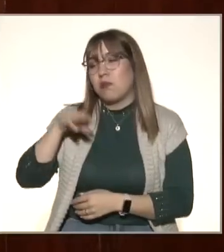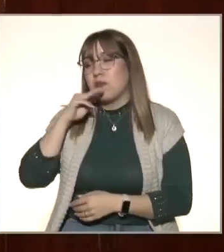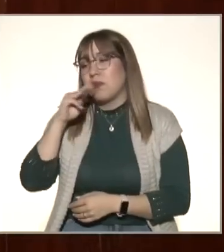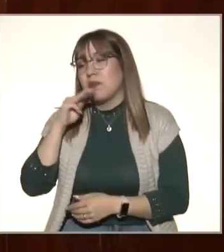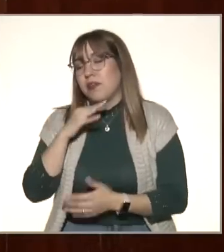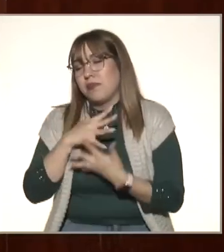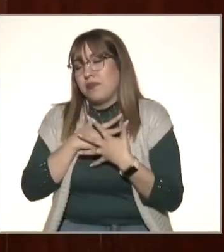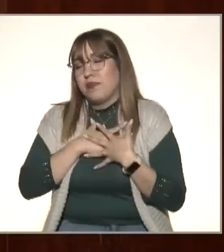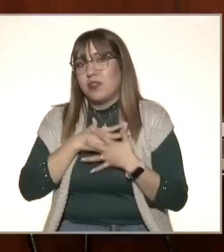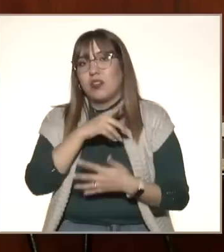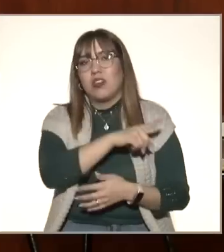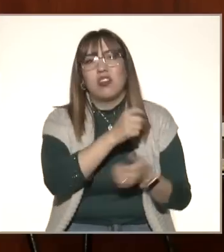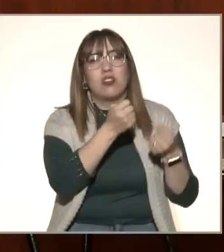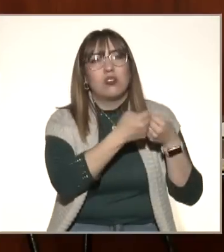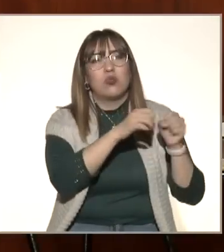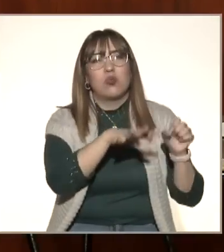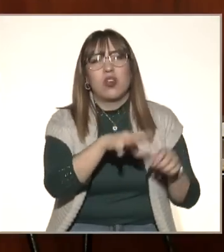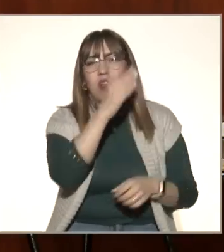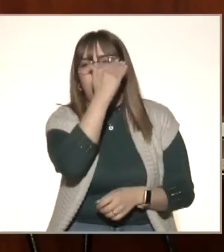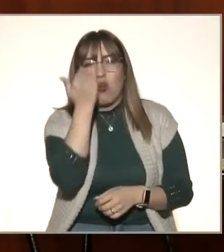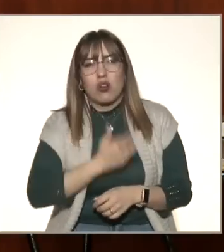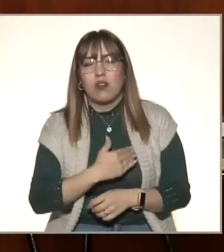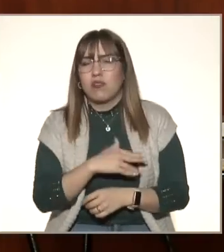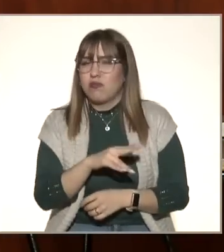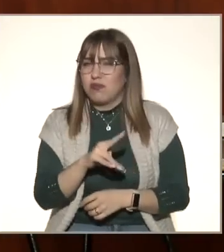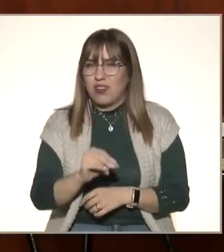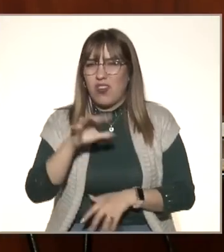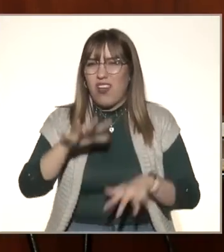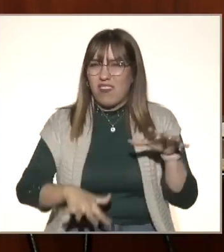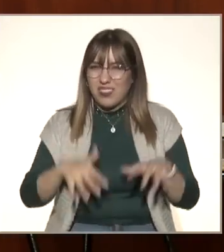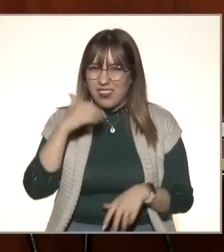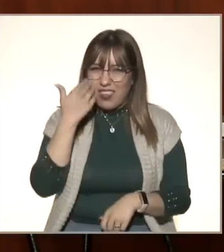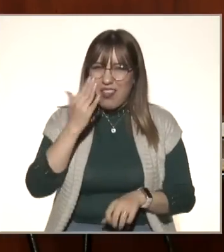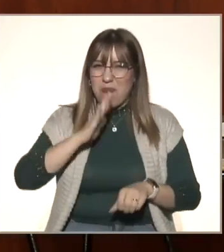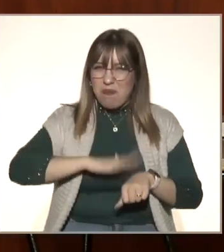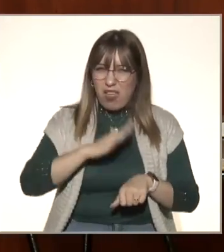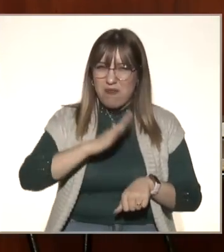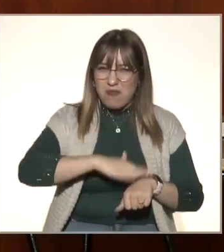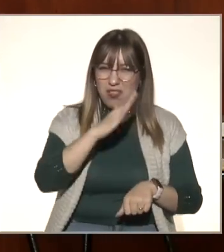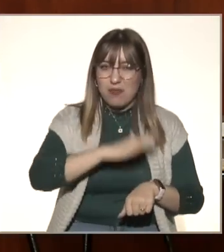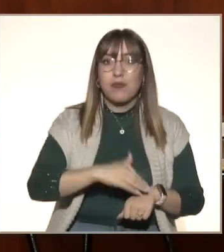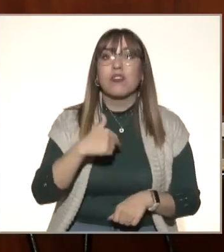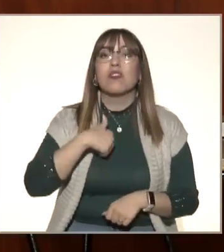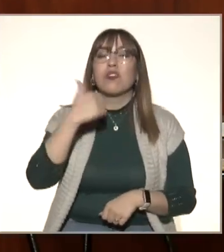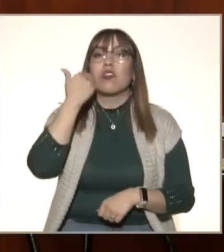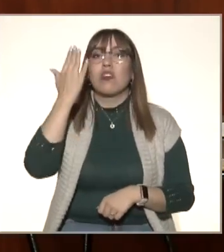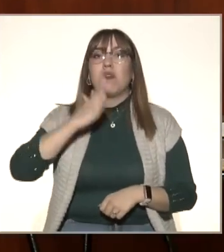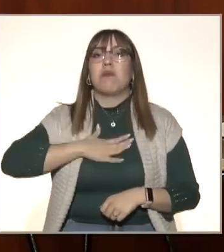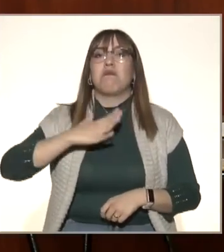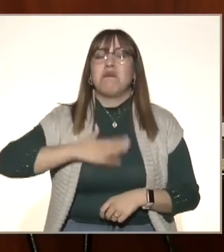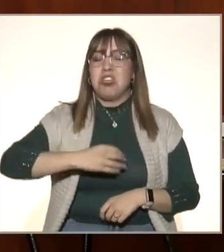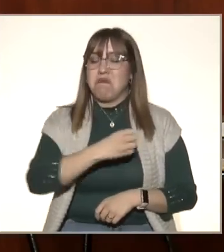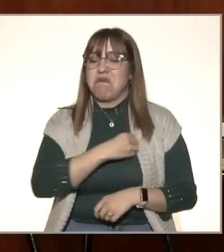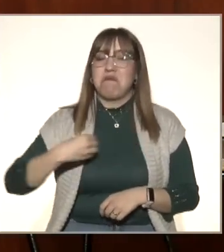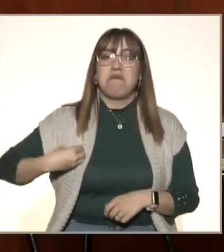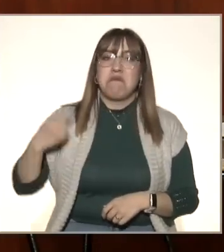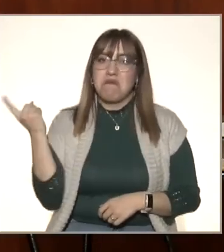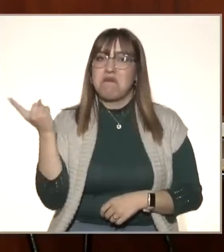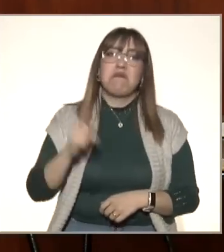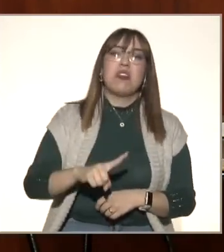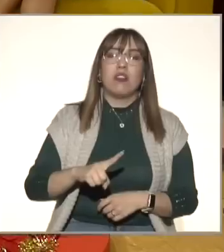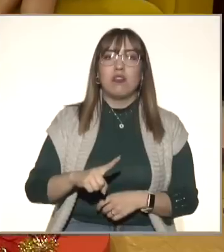horrible. Entonces Sí. también es como, somos como caprichosos, ¿no? Yo quiero que las cosas sean como yo quiero, cuando yo